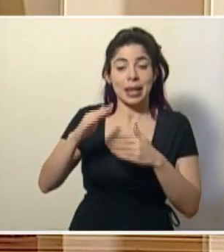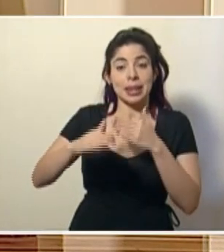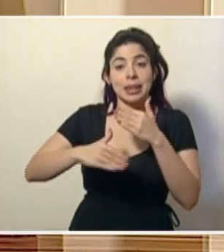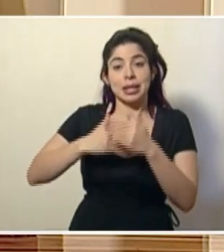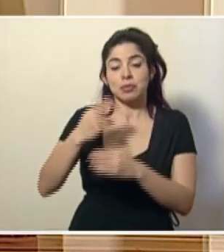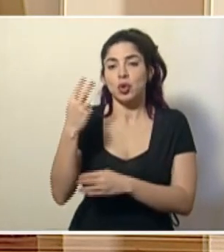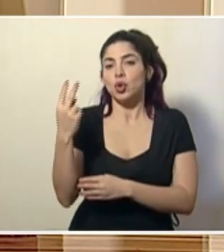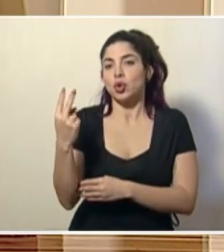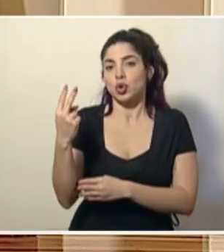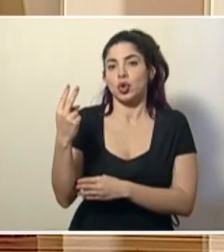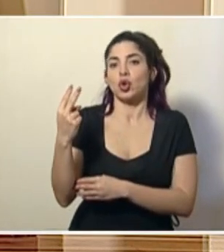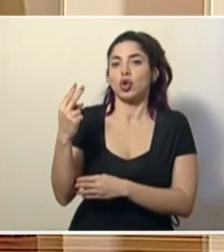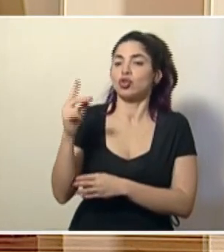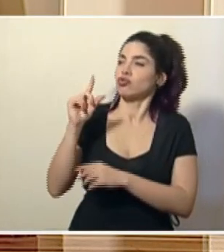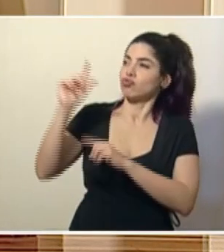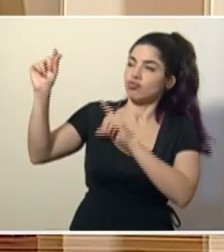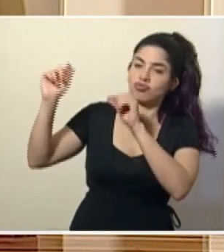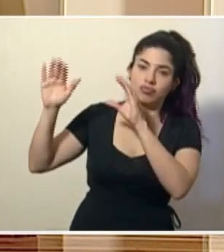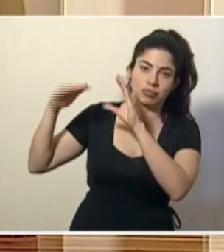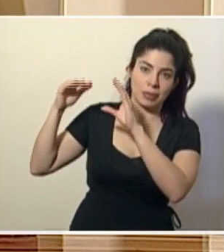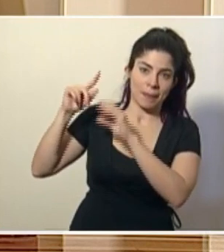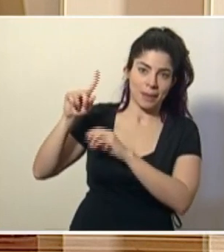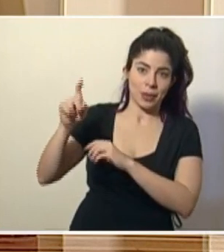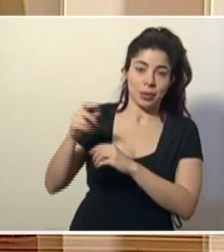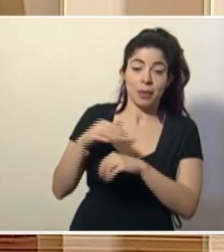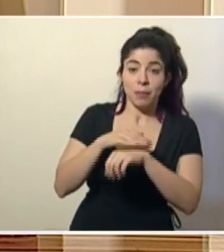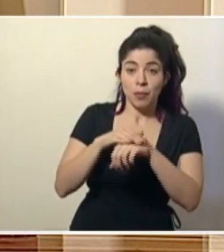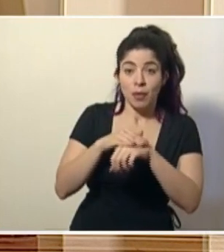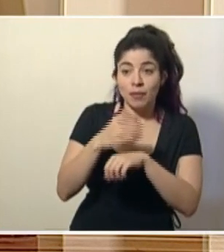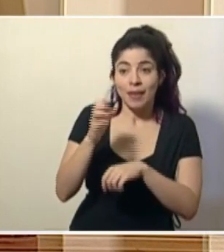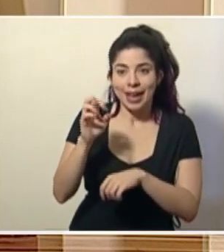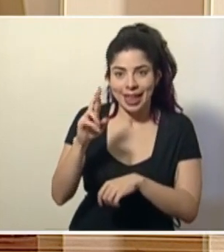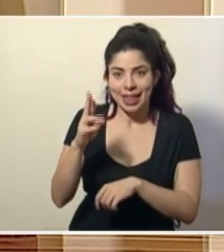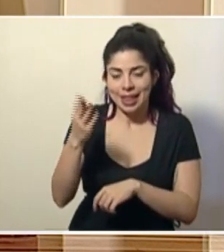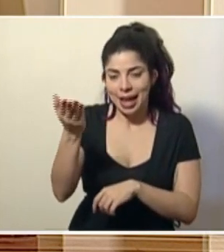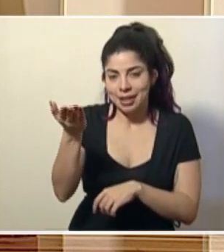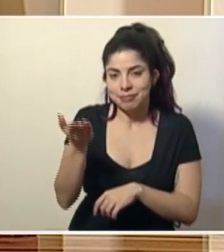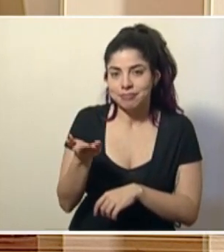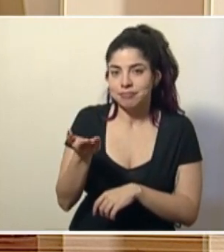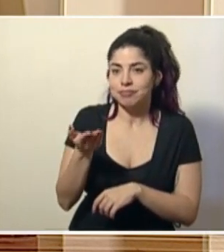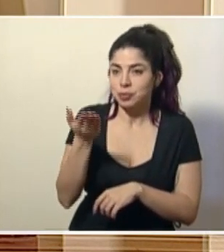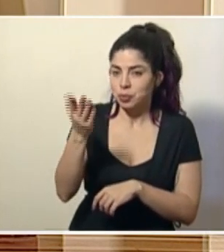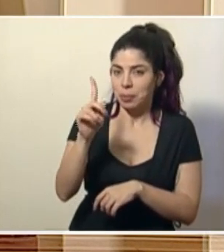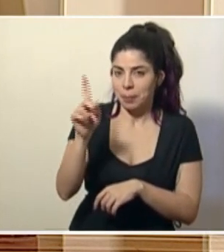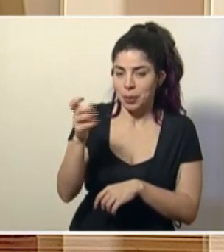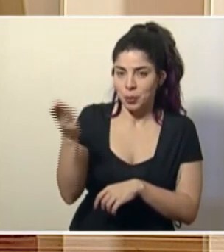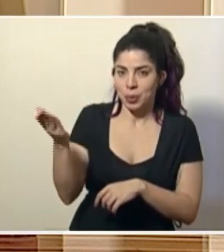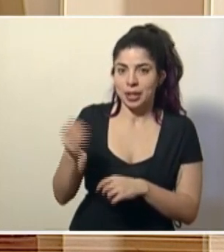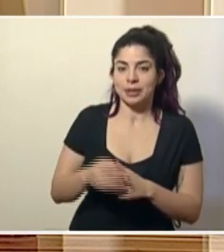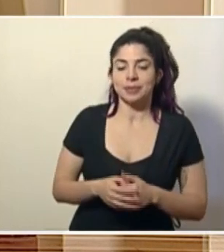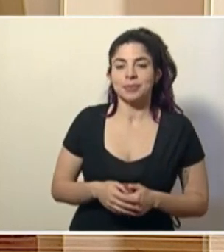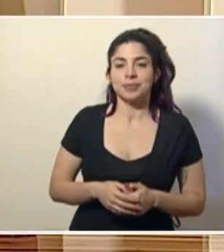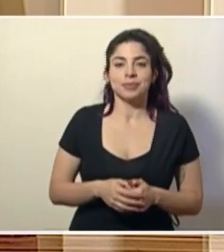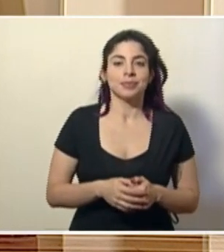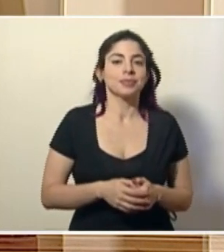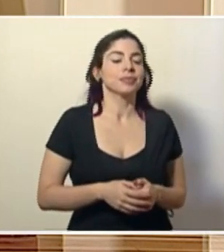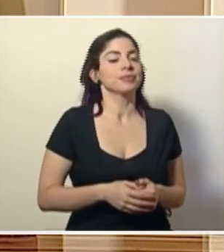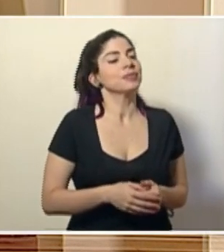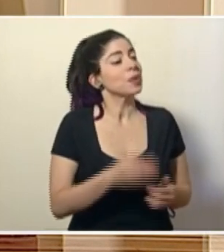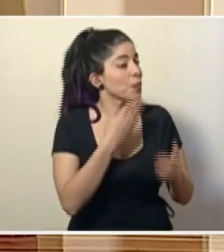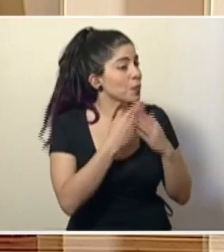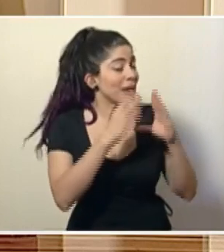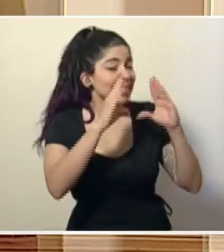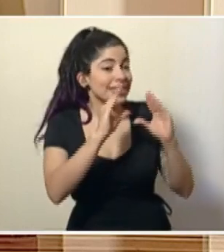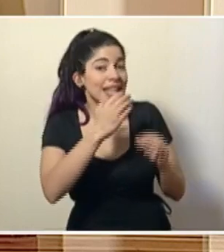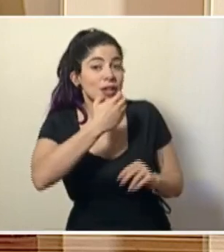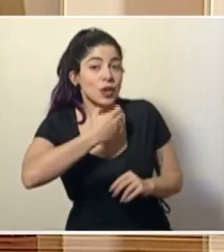luego las dos consultas por parte de los medios regionales. Por favor, don Edgar, escuchamos su pregunta. Muy